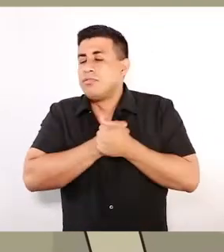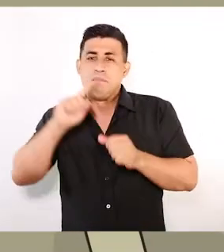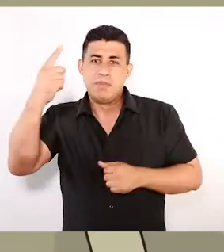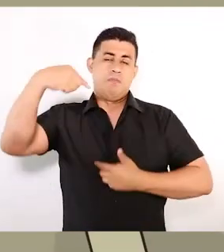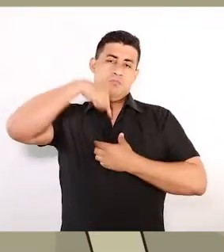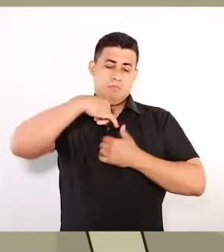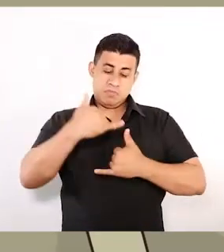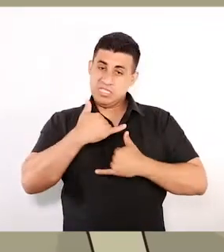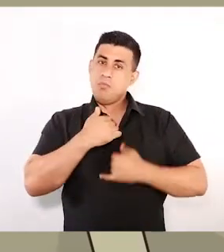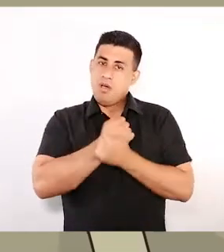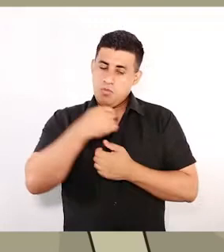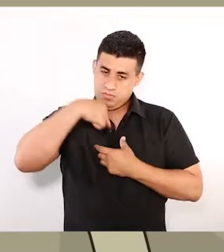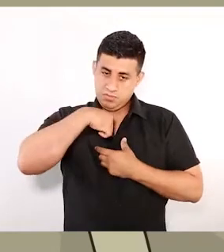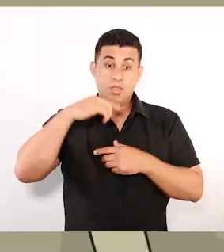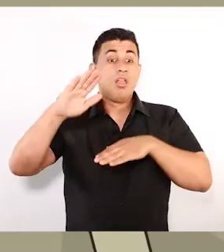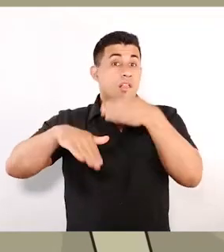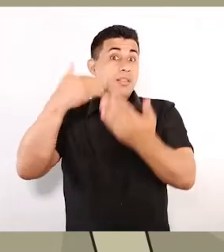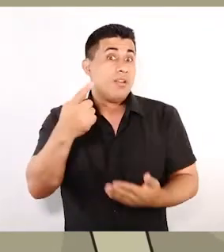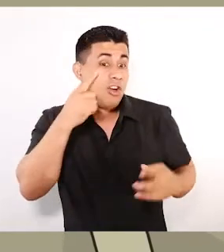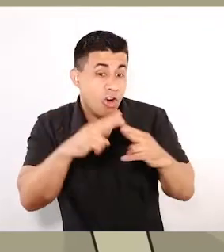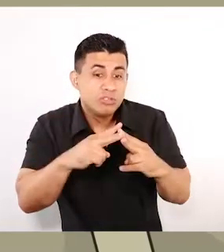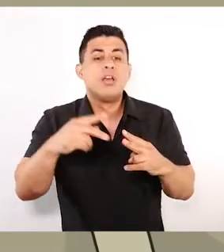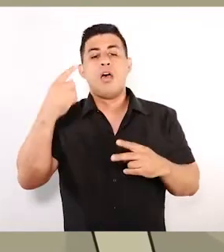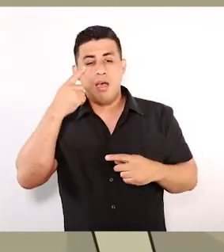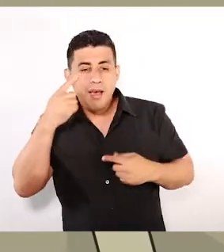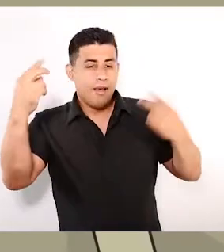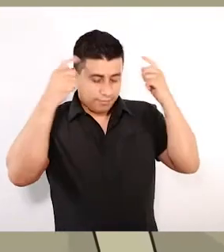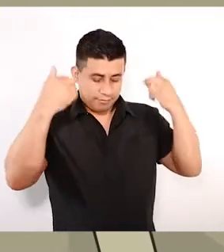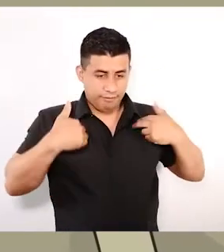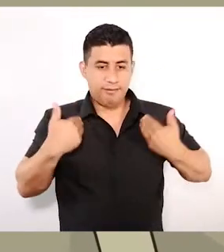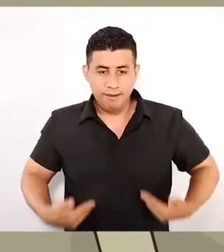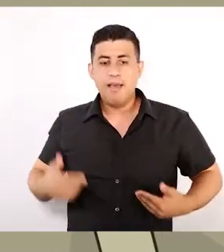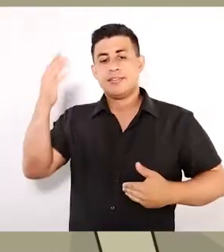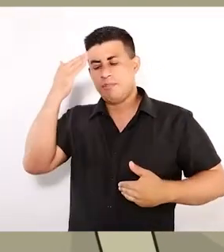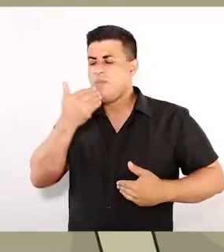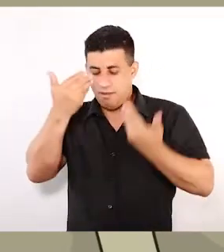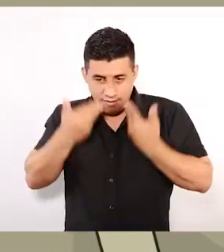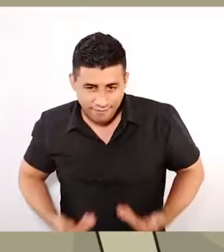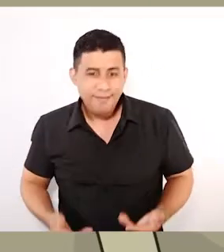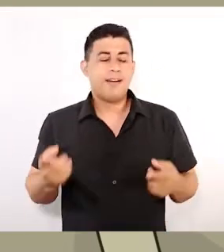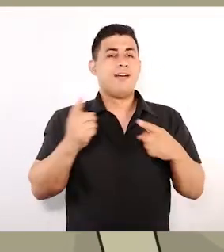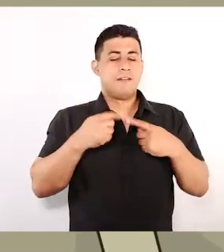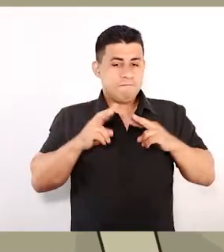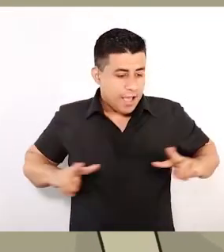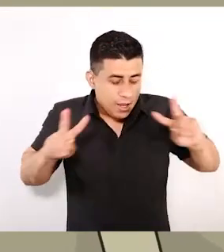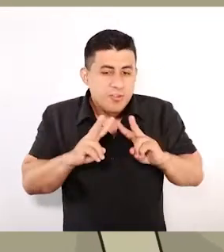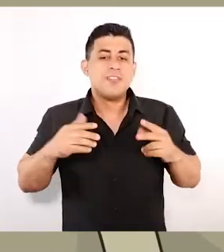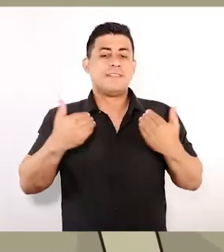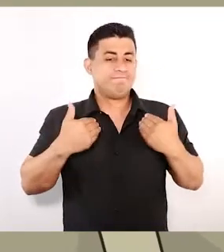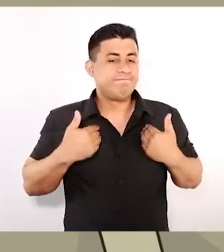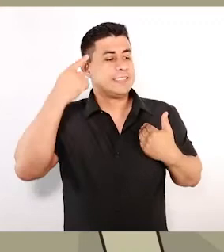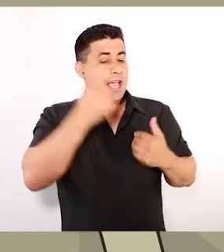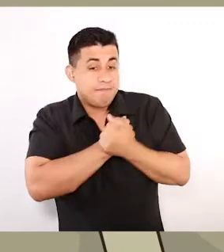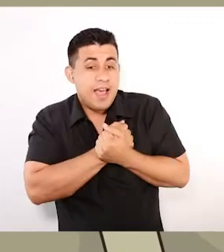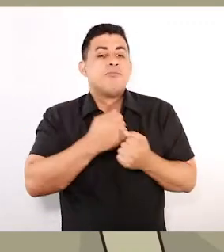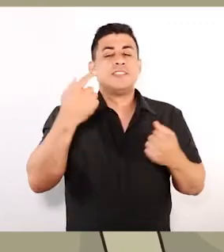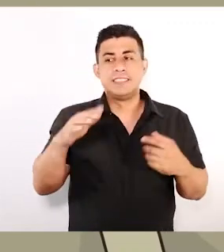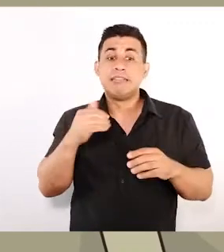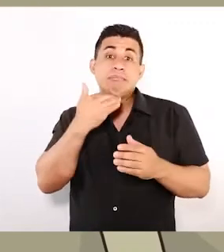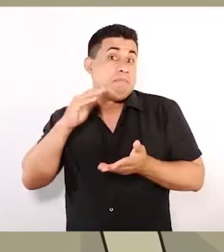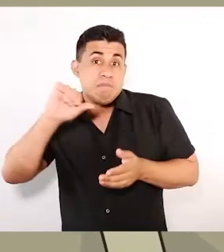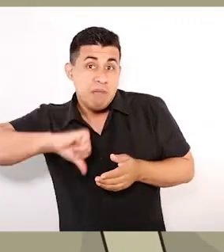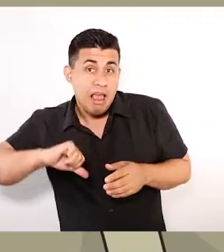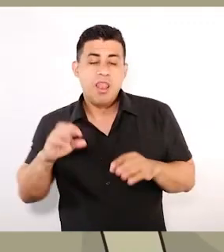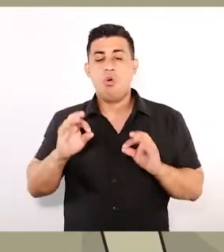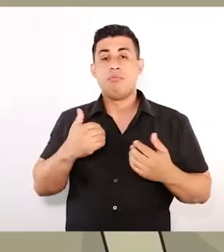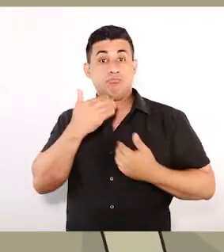empieza por amarnos a nosotros mismos. Cuando nos conocemos y sabemos quiénes somos, nos valoramos y por eso nos amamos,